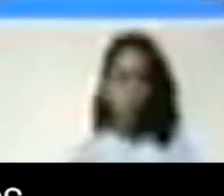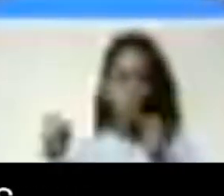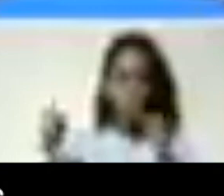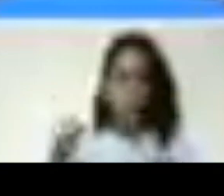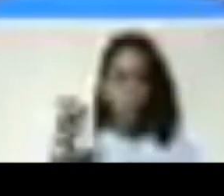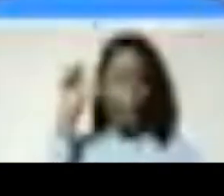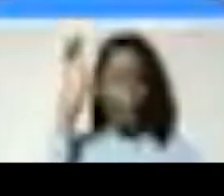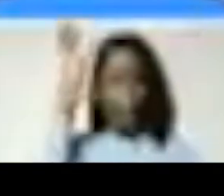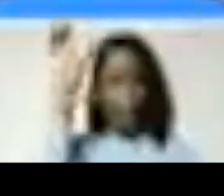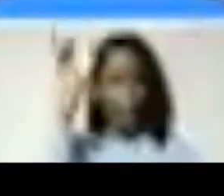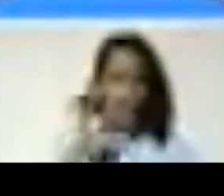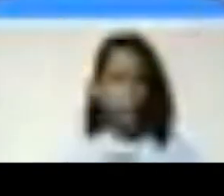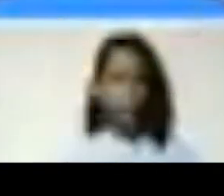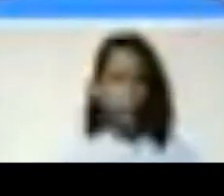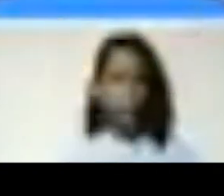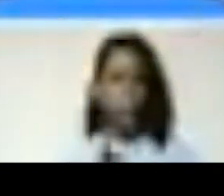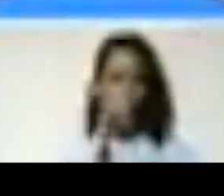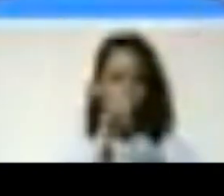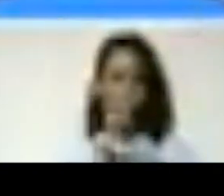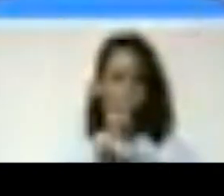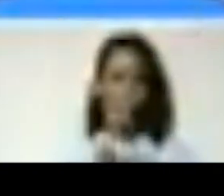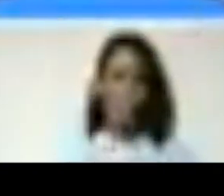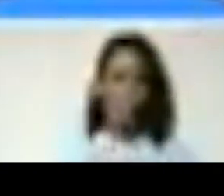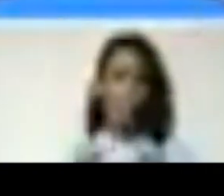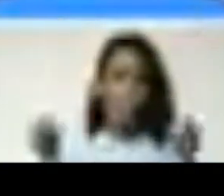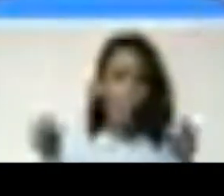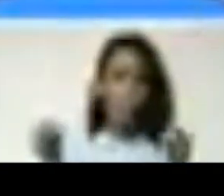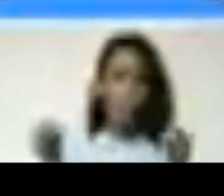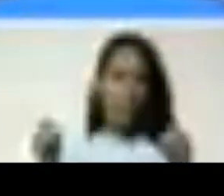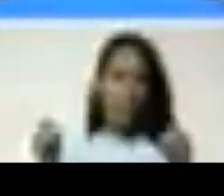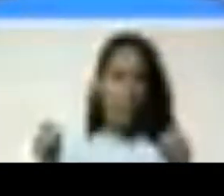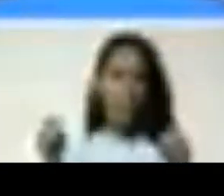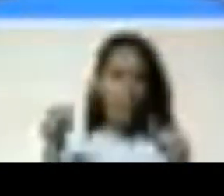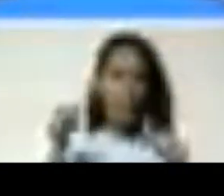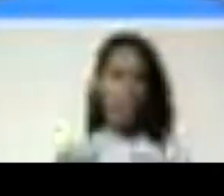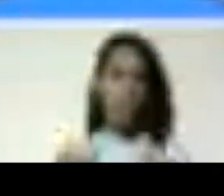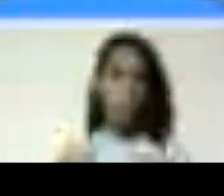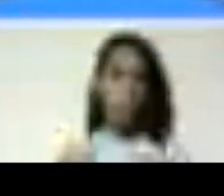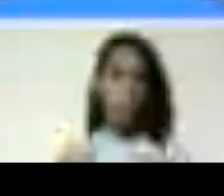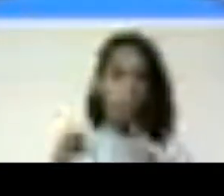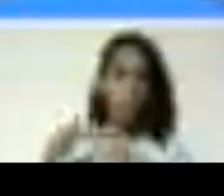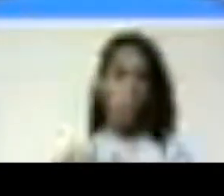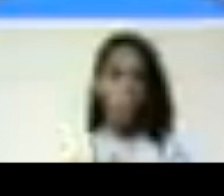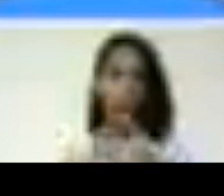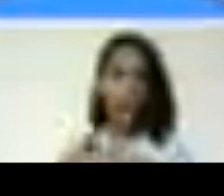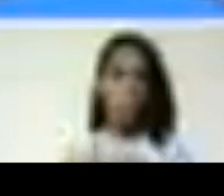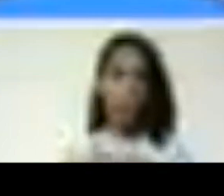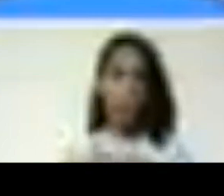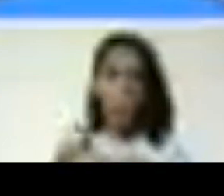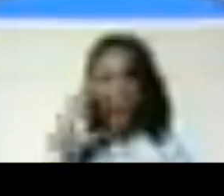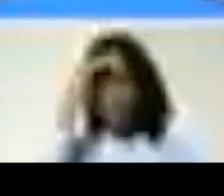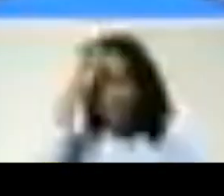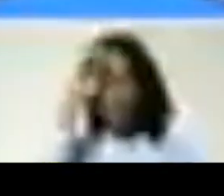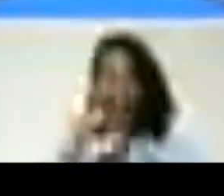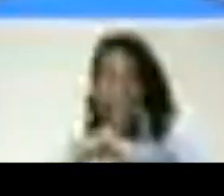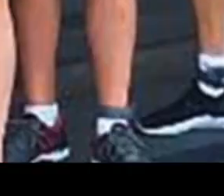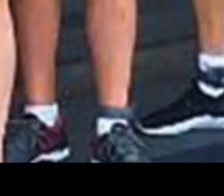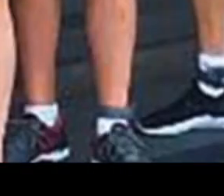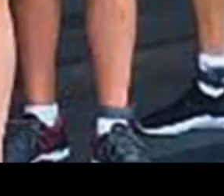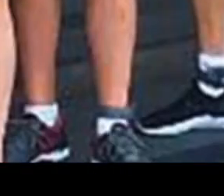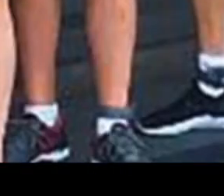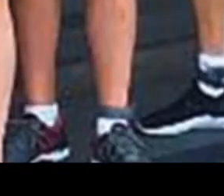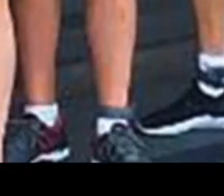el presidente de Estados Unidos yo operen relajó su política sobre el dictador Nicolás Maduro cinco es gerentes de